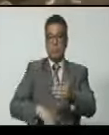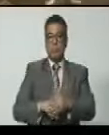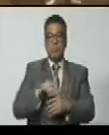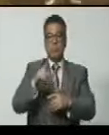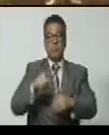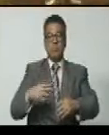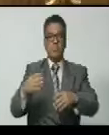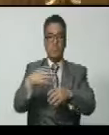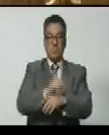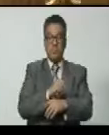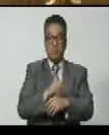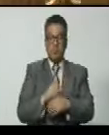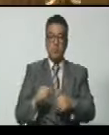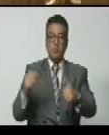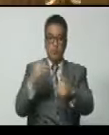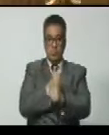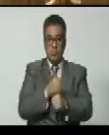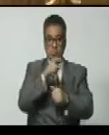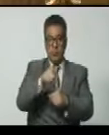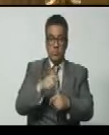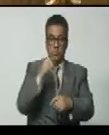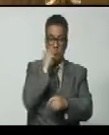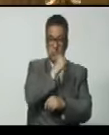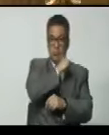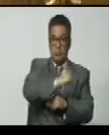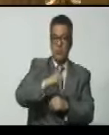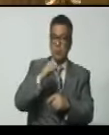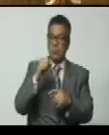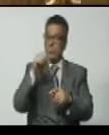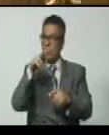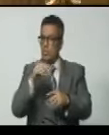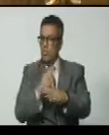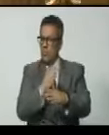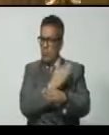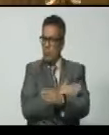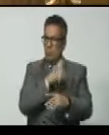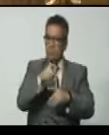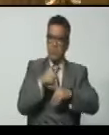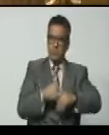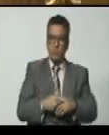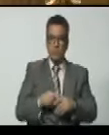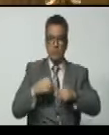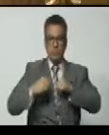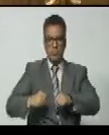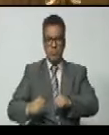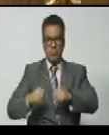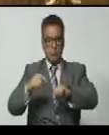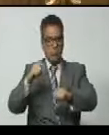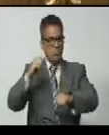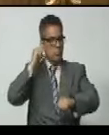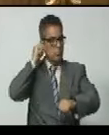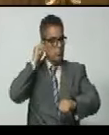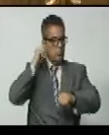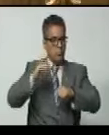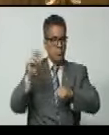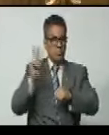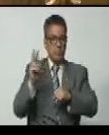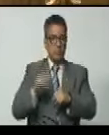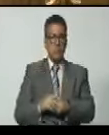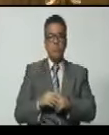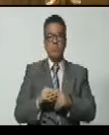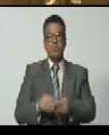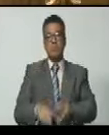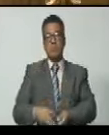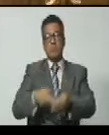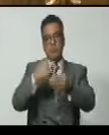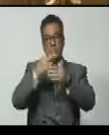fue capturada para ser asesinada, no sin antes, con la gallardía de la mujer venezolana, tomar